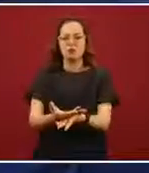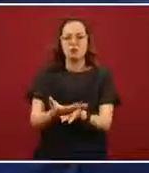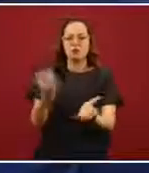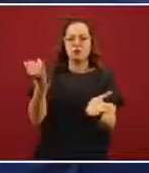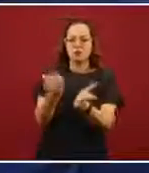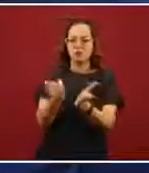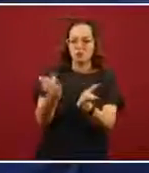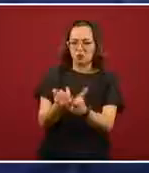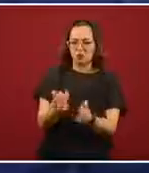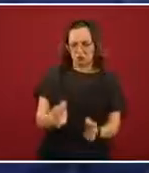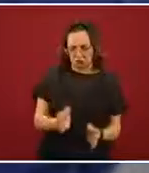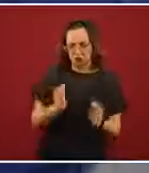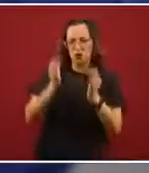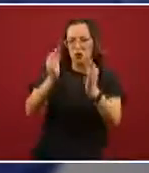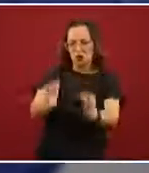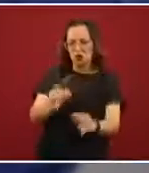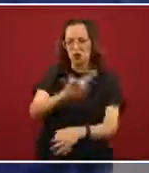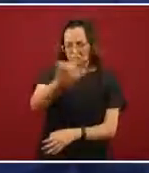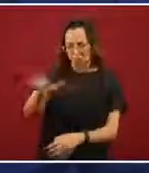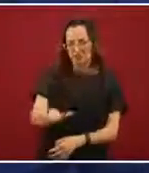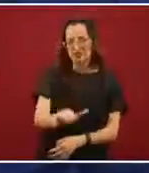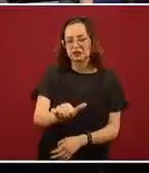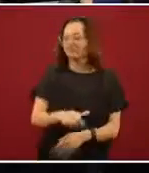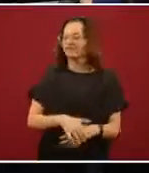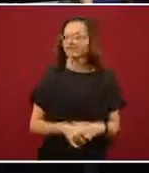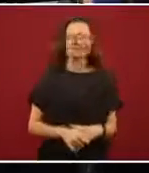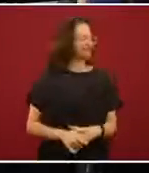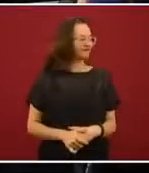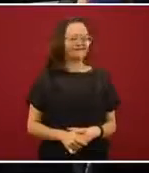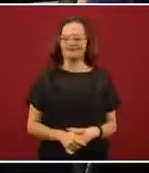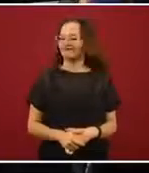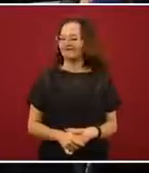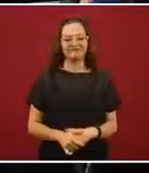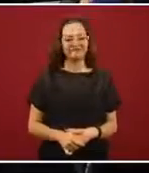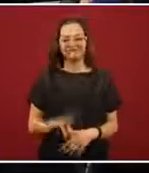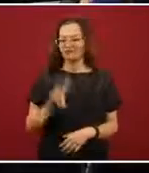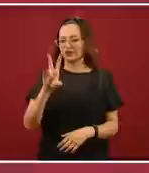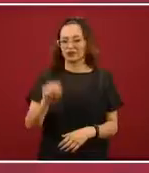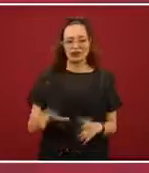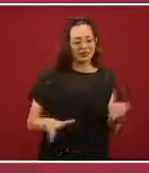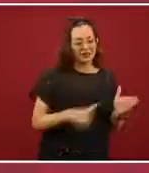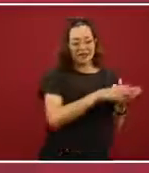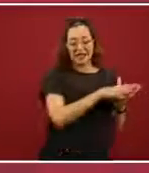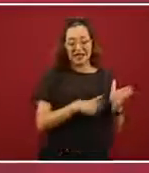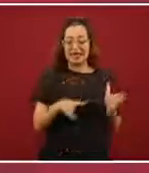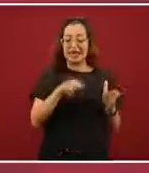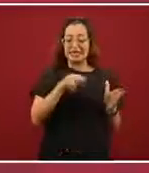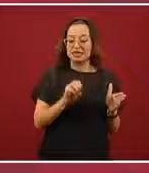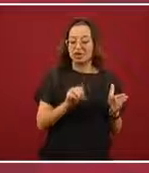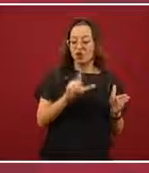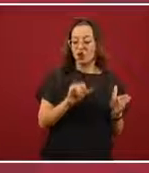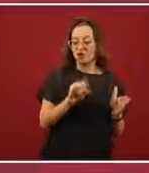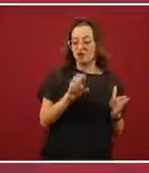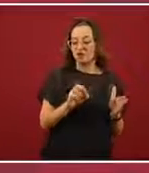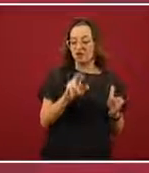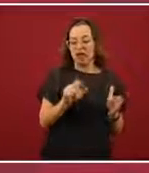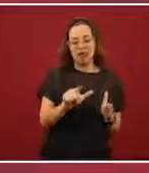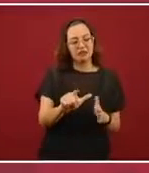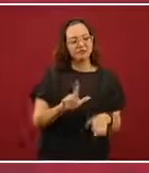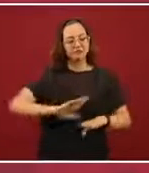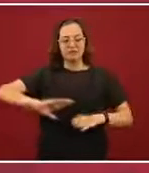o posponer las declaraciones. No, eso no. Ya el modelo neoliberal no se